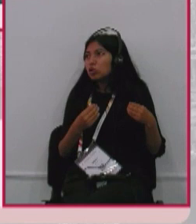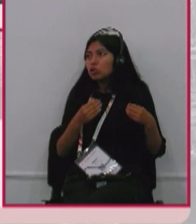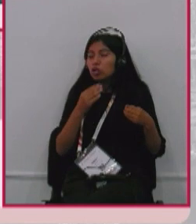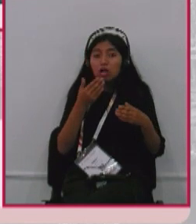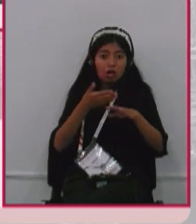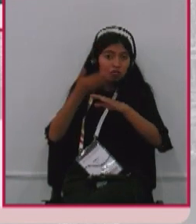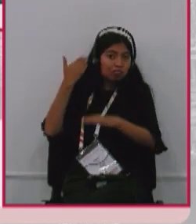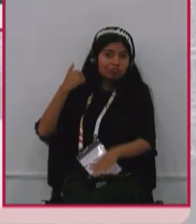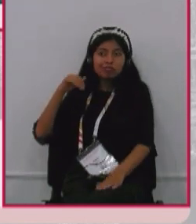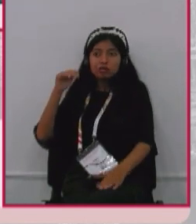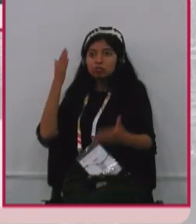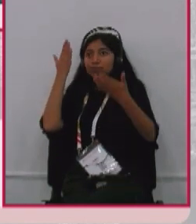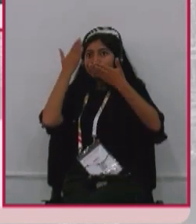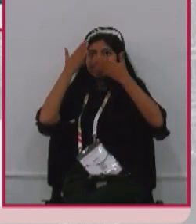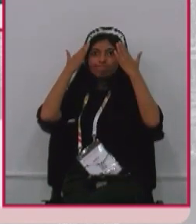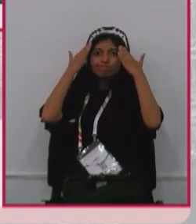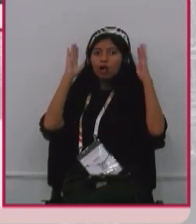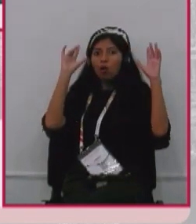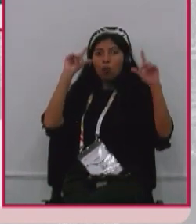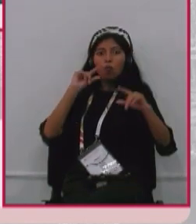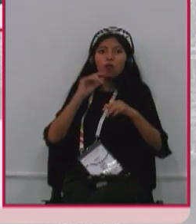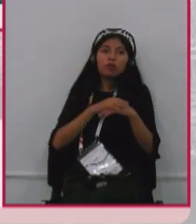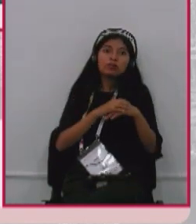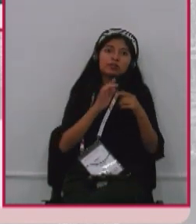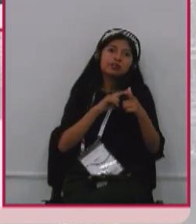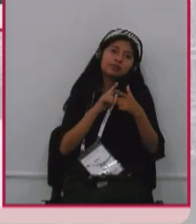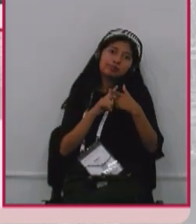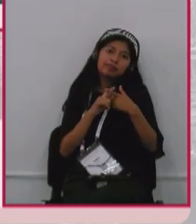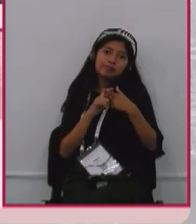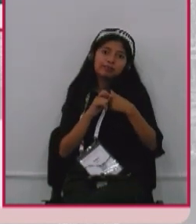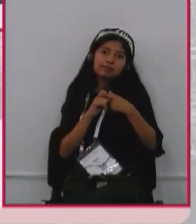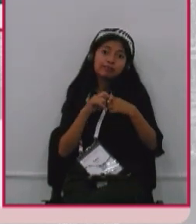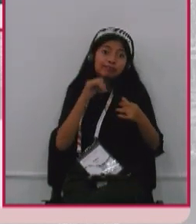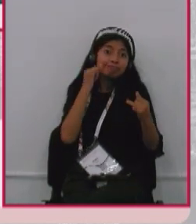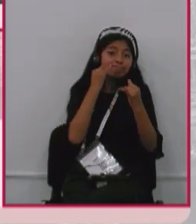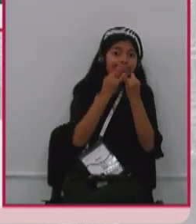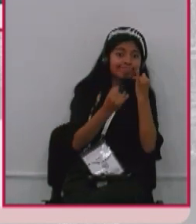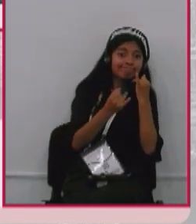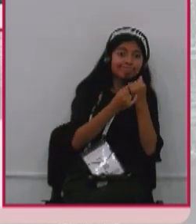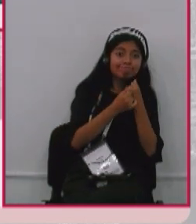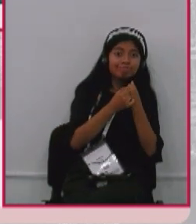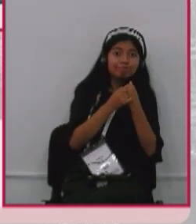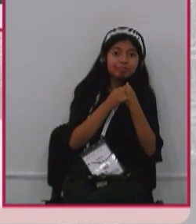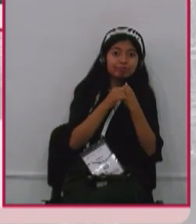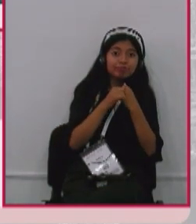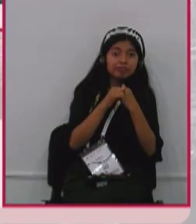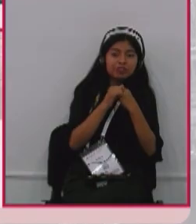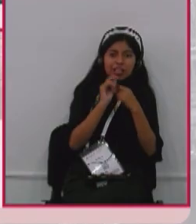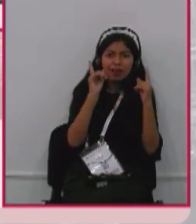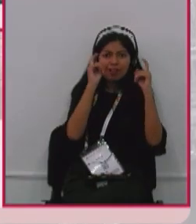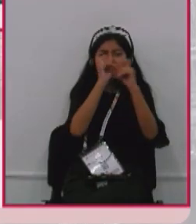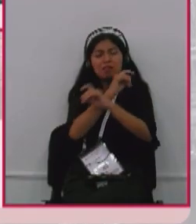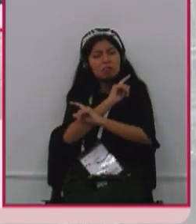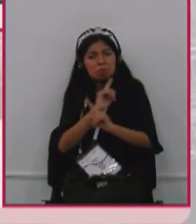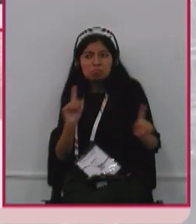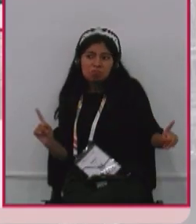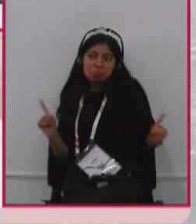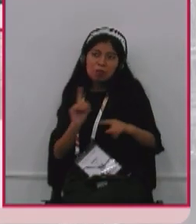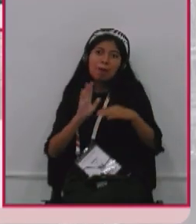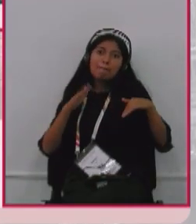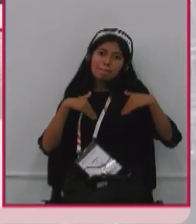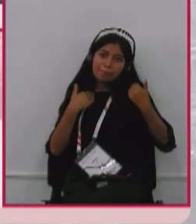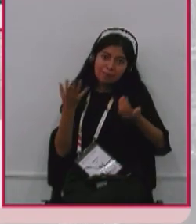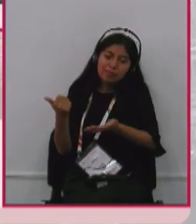escuchado mucho, ¿no? Y al final vimos pues que no era algo tan complicado y que en realidad nos